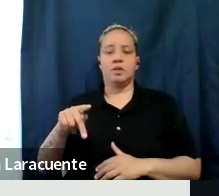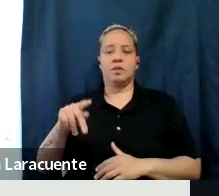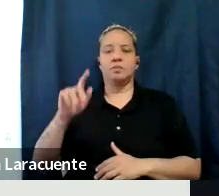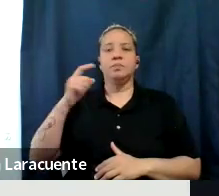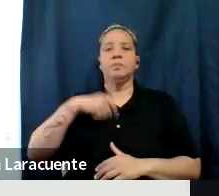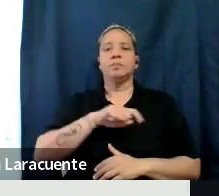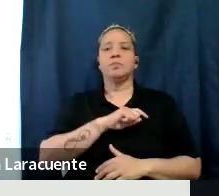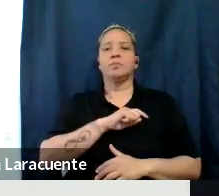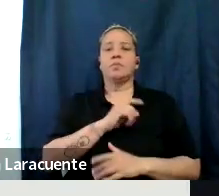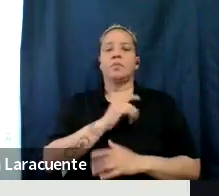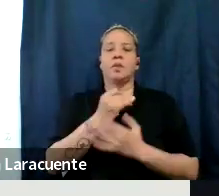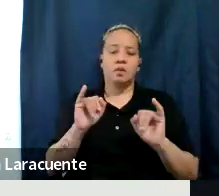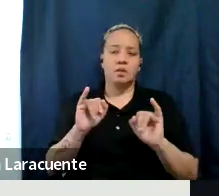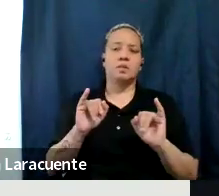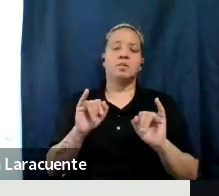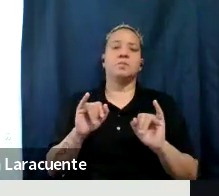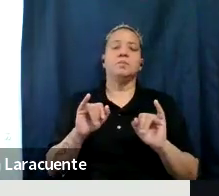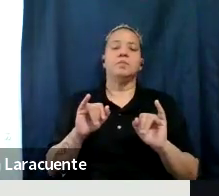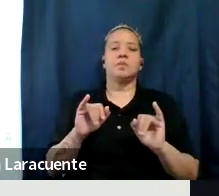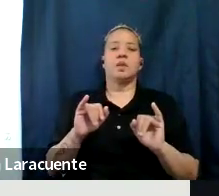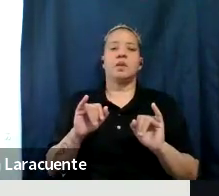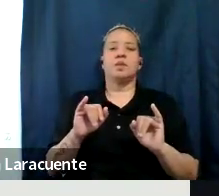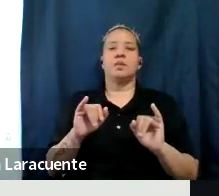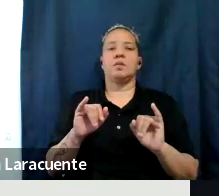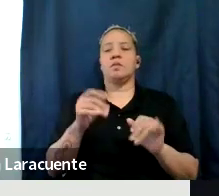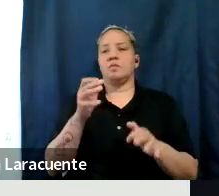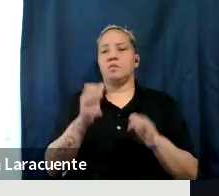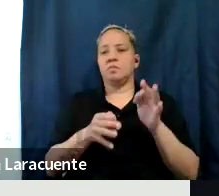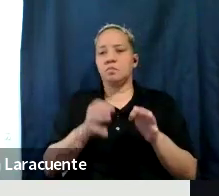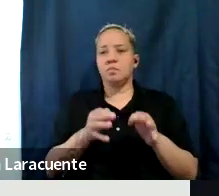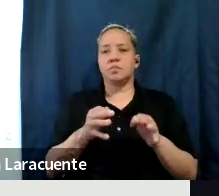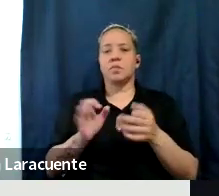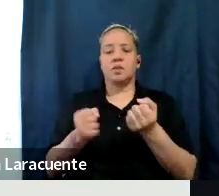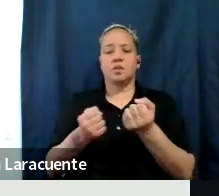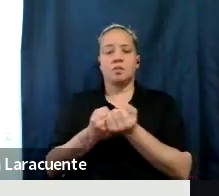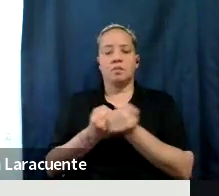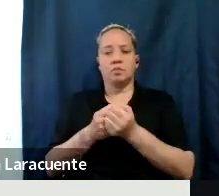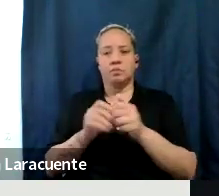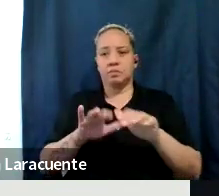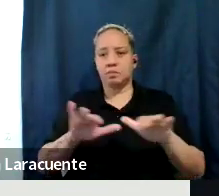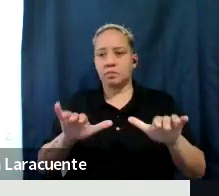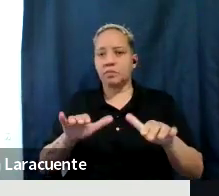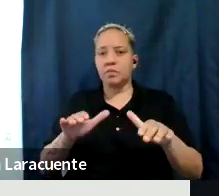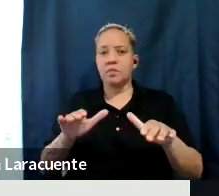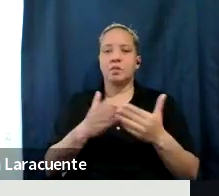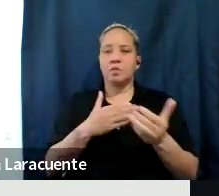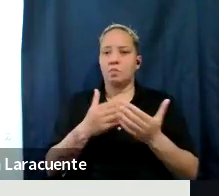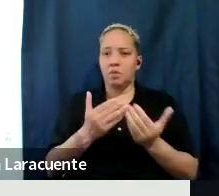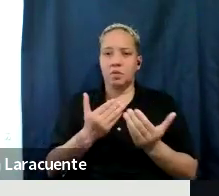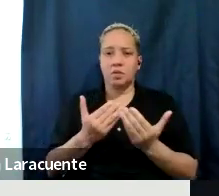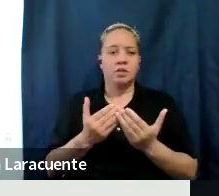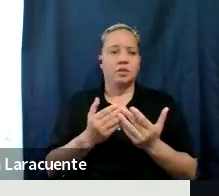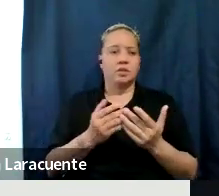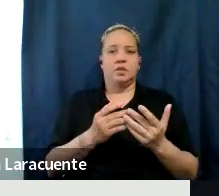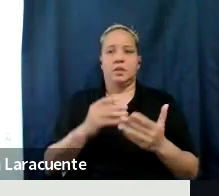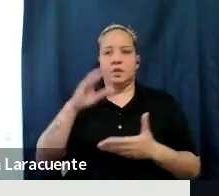dependiente del Ministerio de Justicia, y que amparaba a todos aquellos niños huérfanos independientemente de que fueran